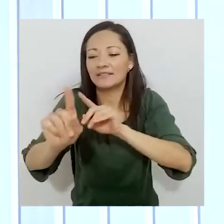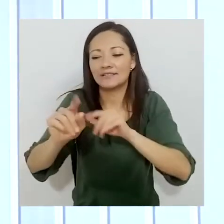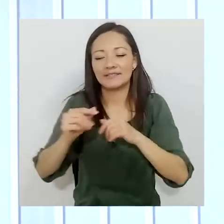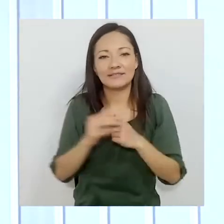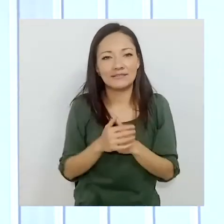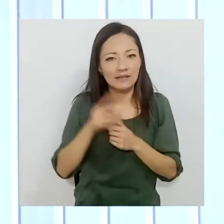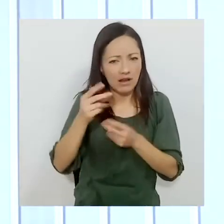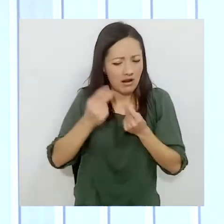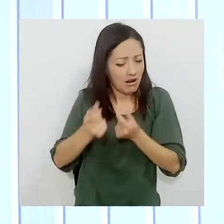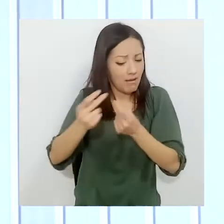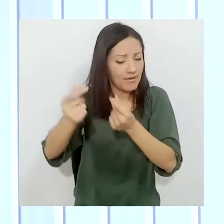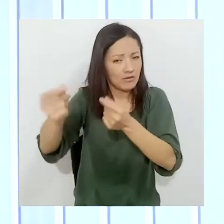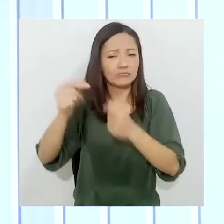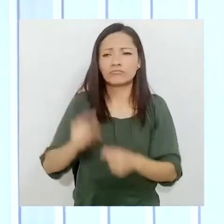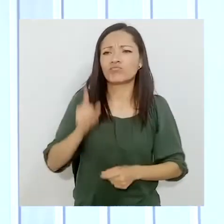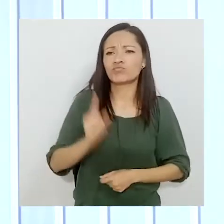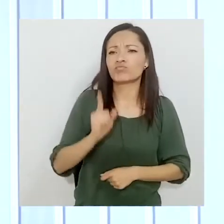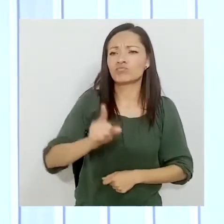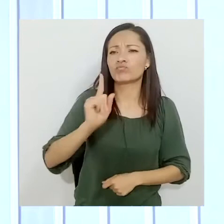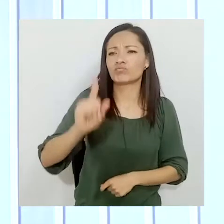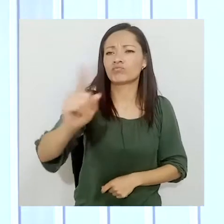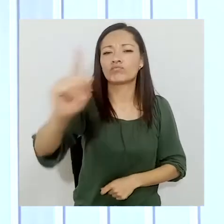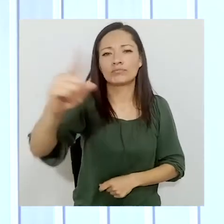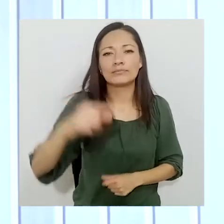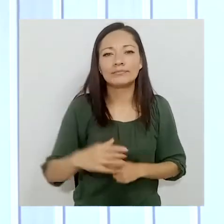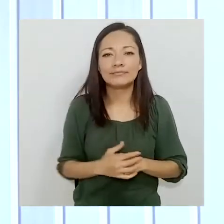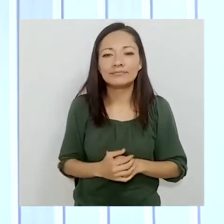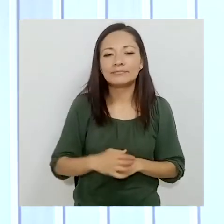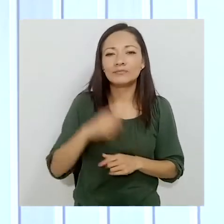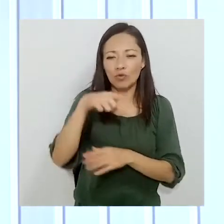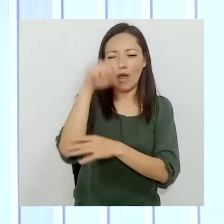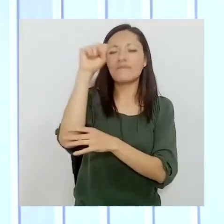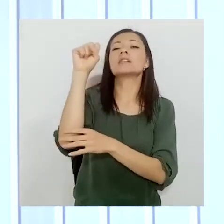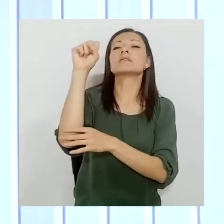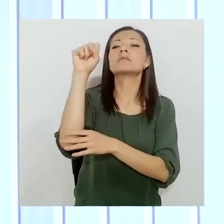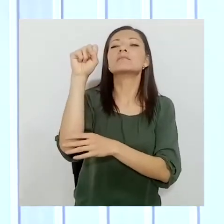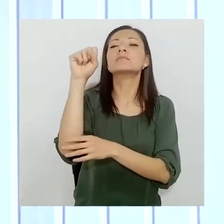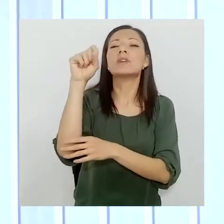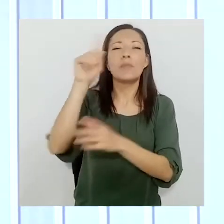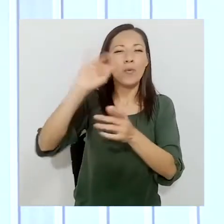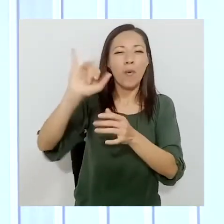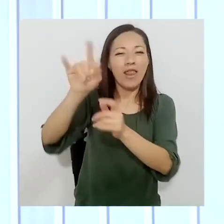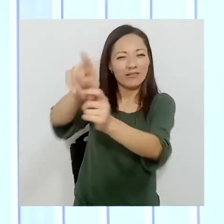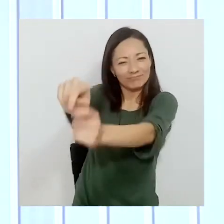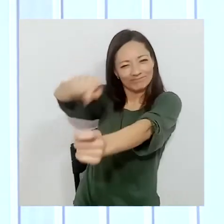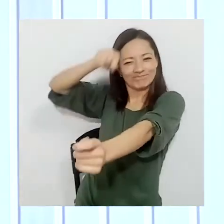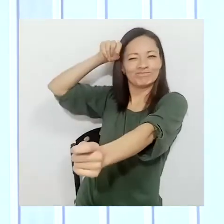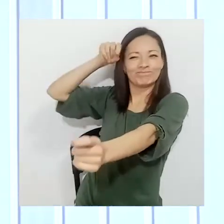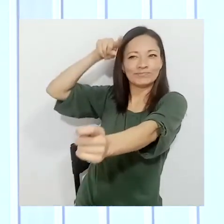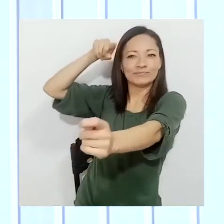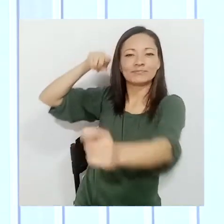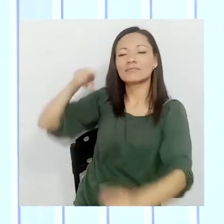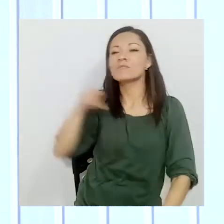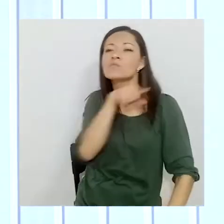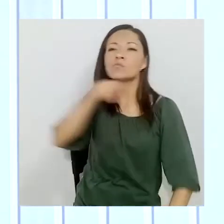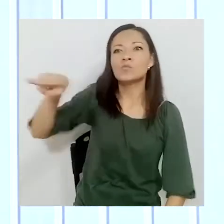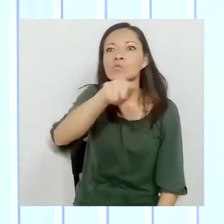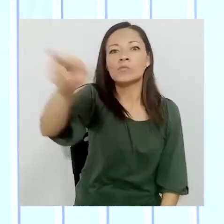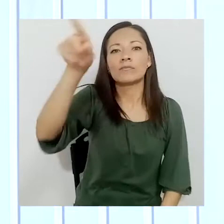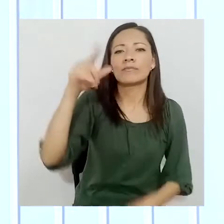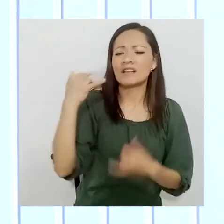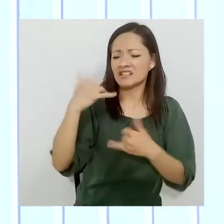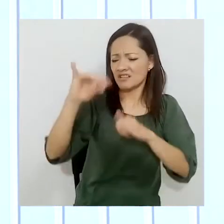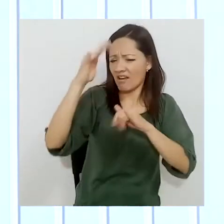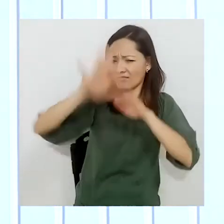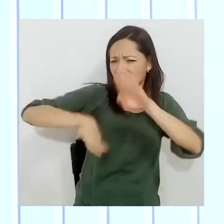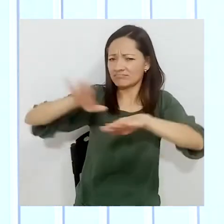Él va adelante, Él fue como la cabeza de lanza, como la punta de la batalla y ya recorrió el camino. Él